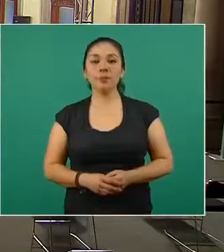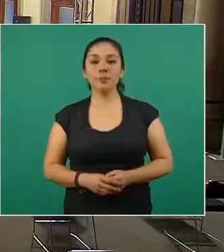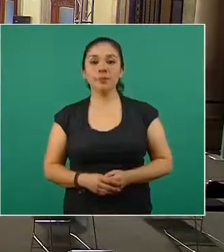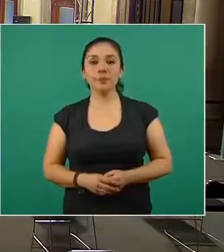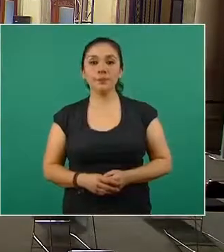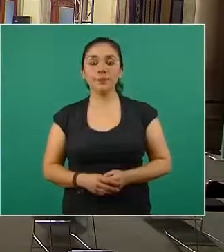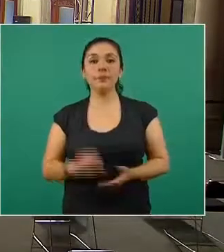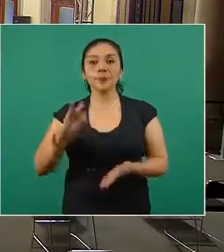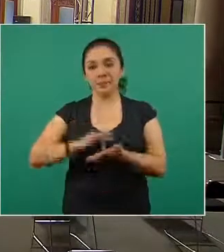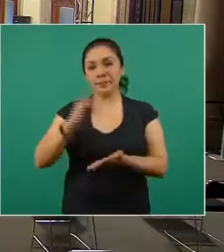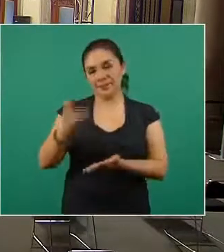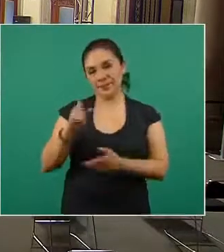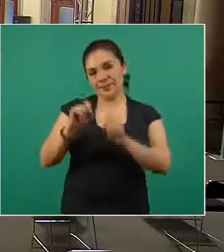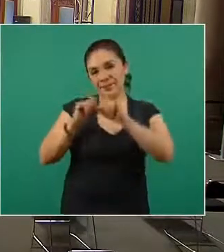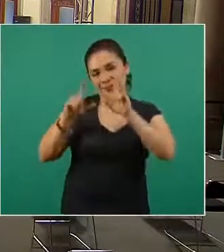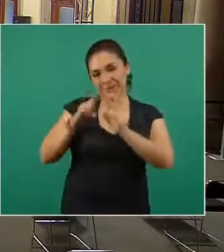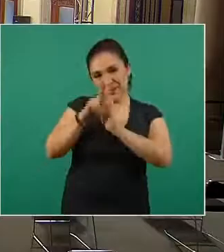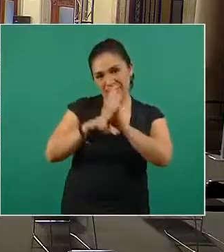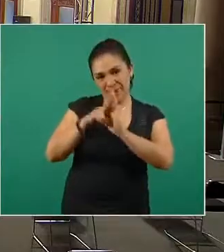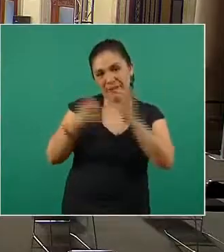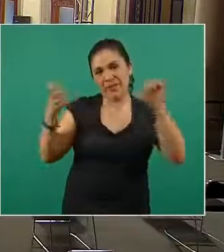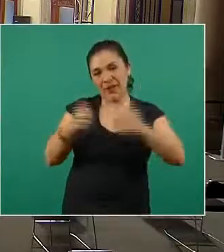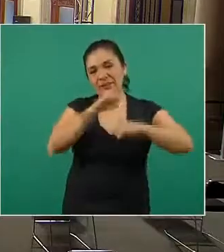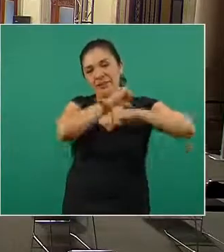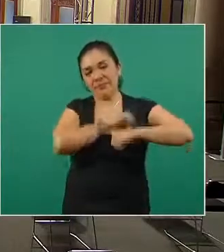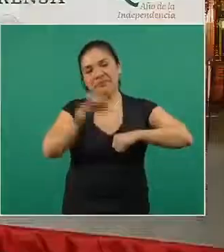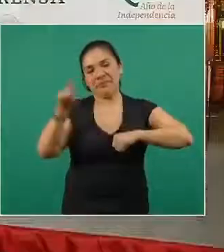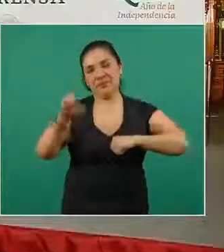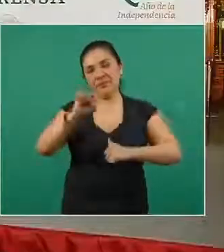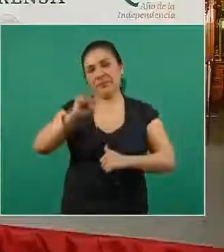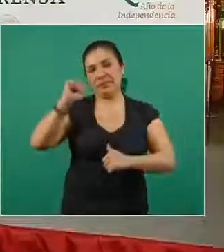fue producida por la Dirección General de Comunicación Social de la Secretaría de Salud.